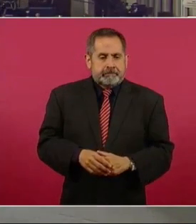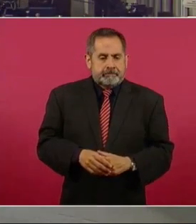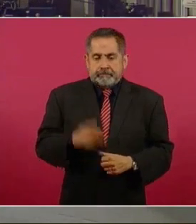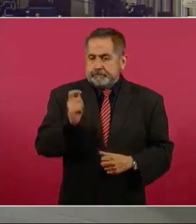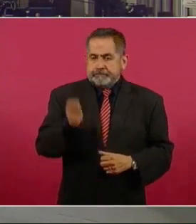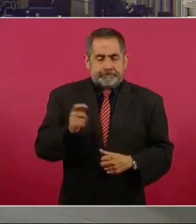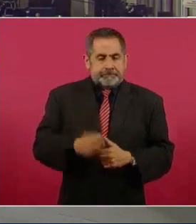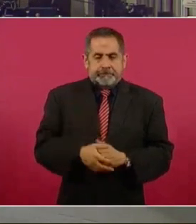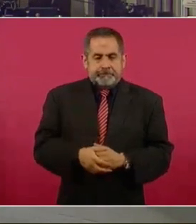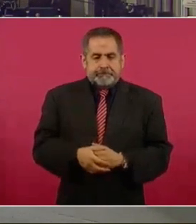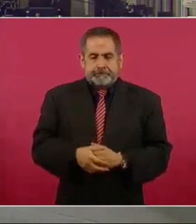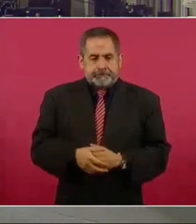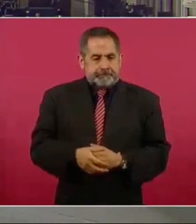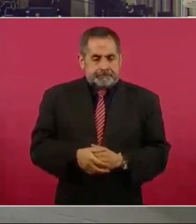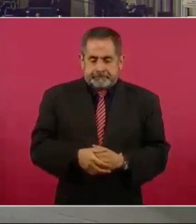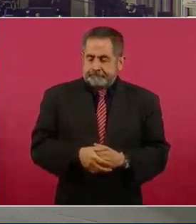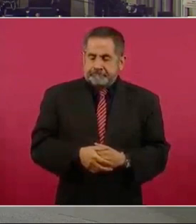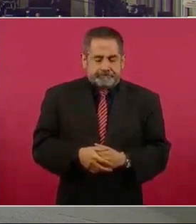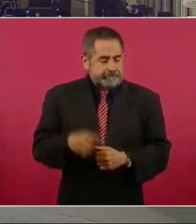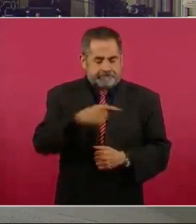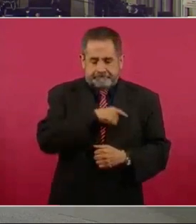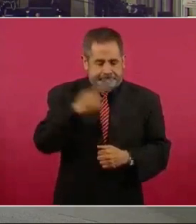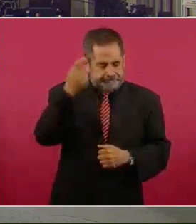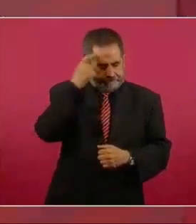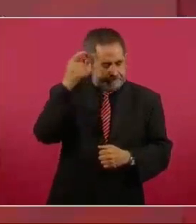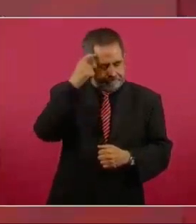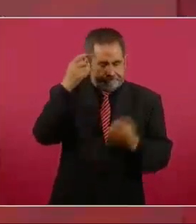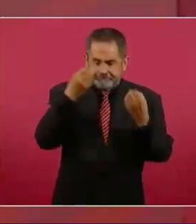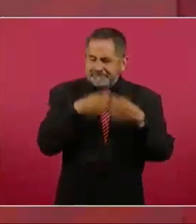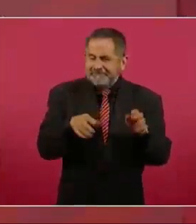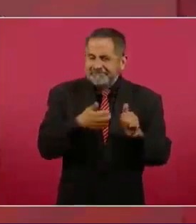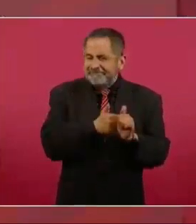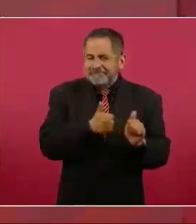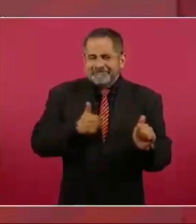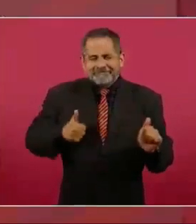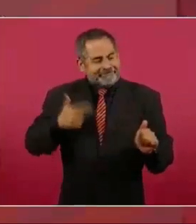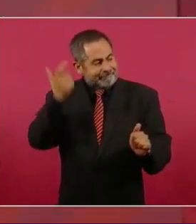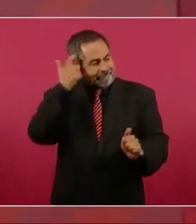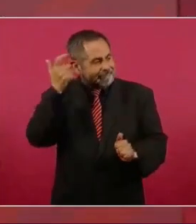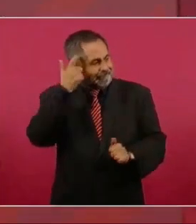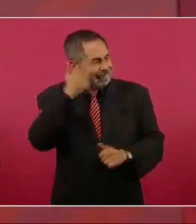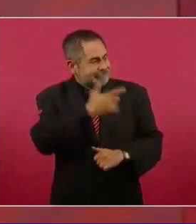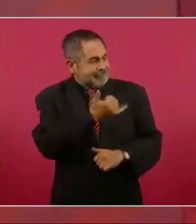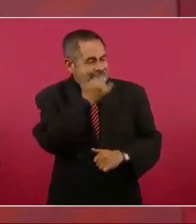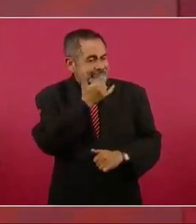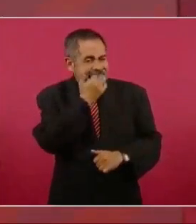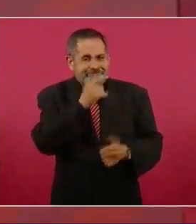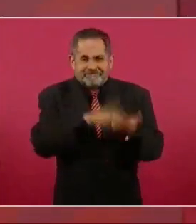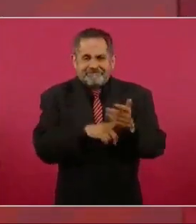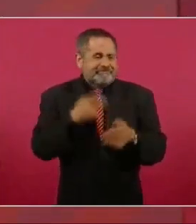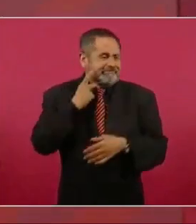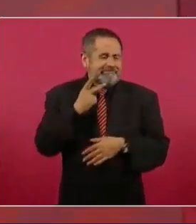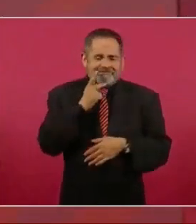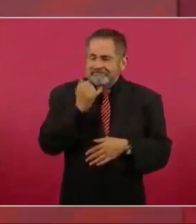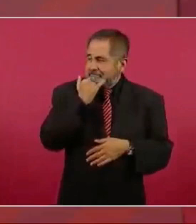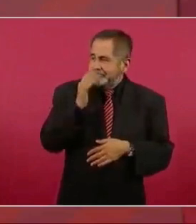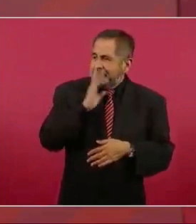Es de lo más retrógrada que hay en lo político